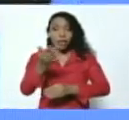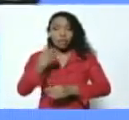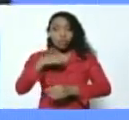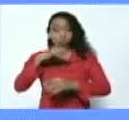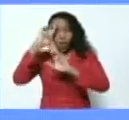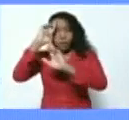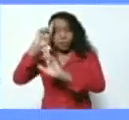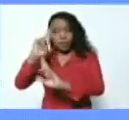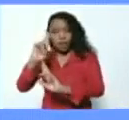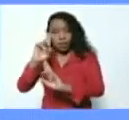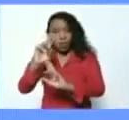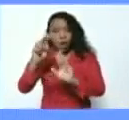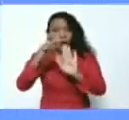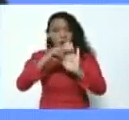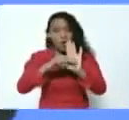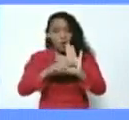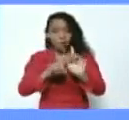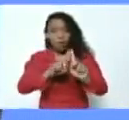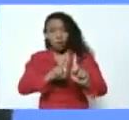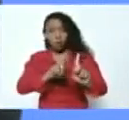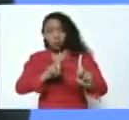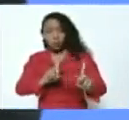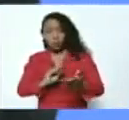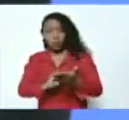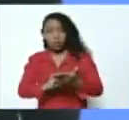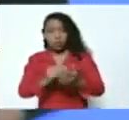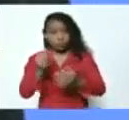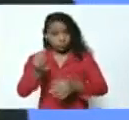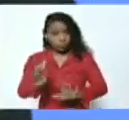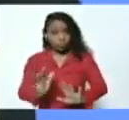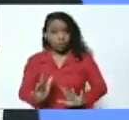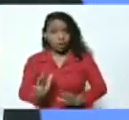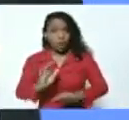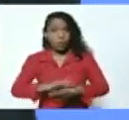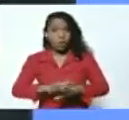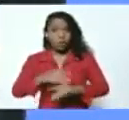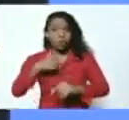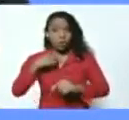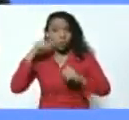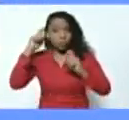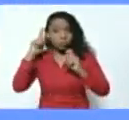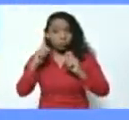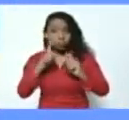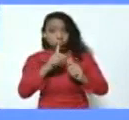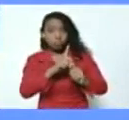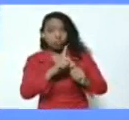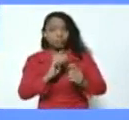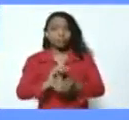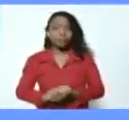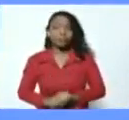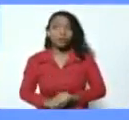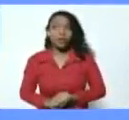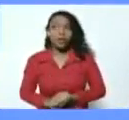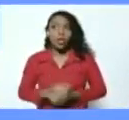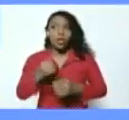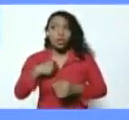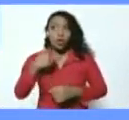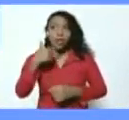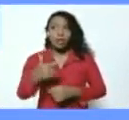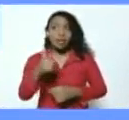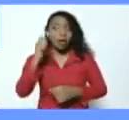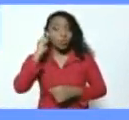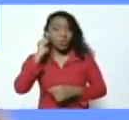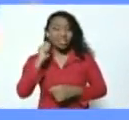respetando las distancias, las normas establecidas, ¿verdad? Por eso me quité también el tapabocas. Le decía a Andreina que, bueno,